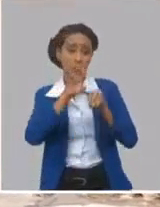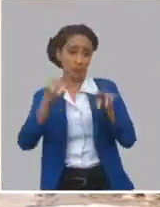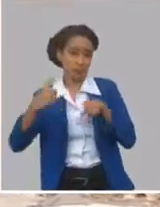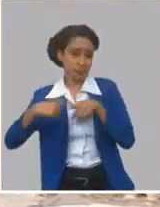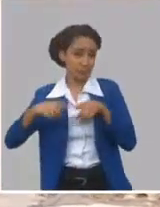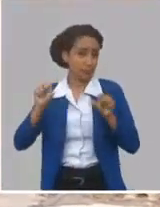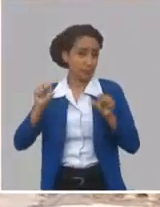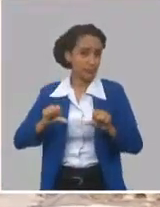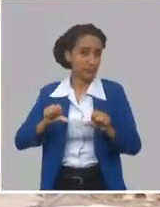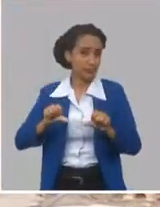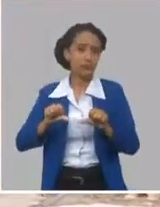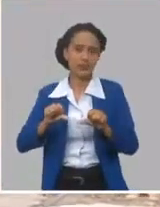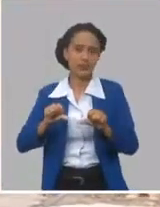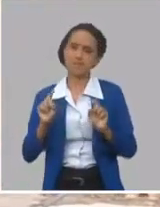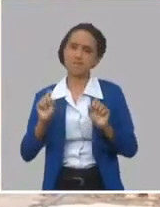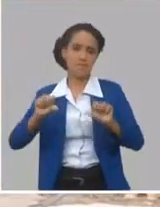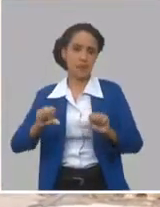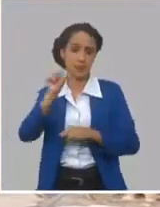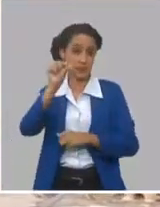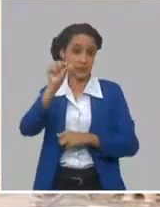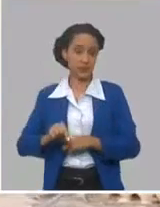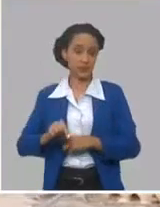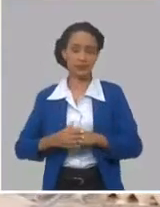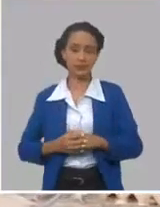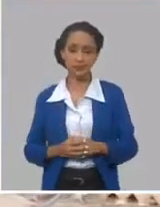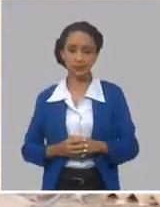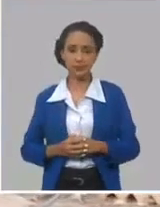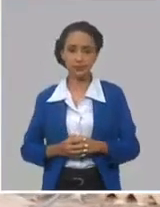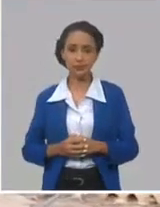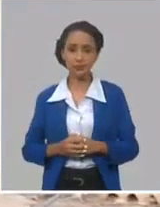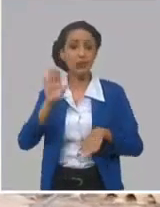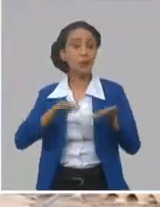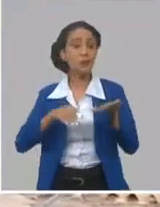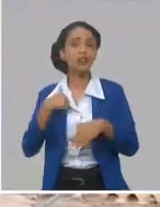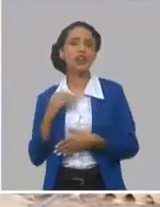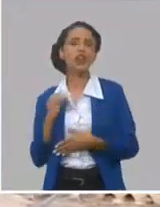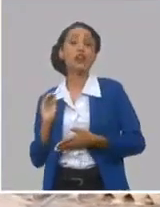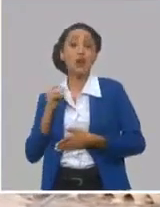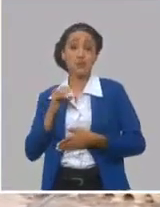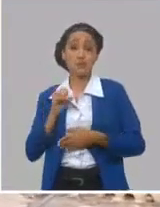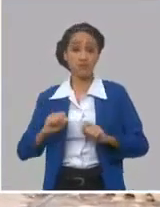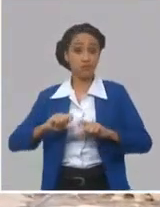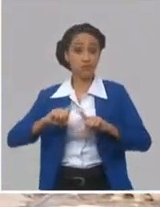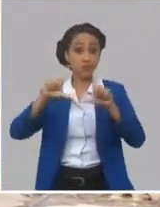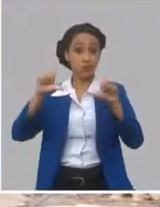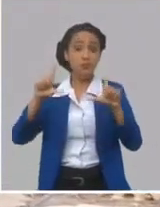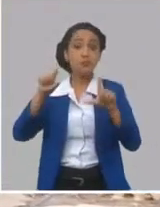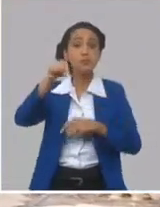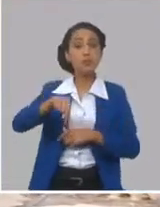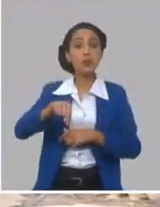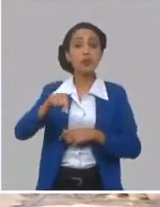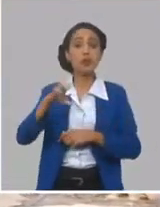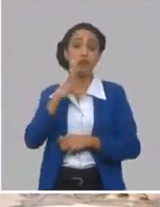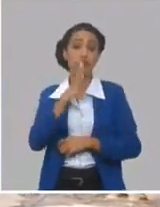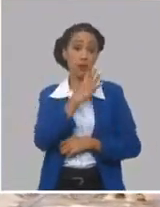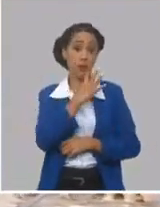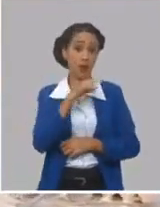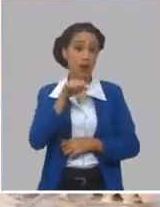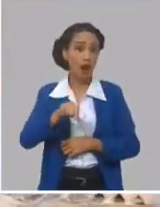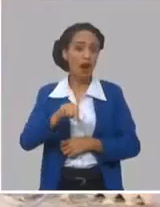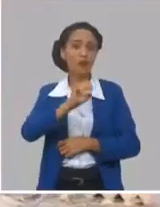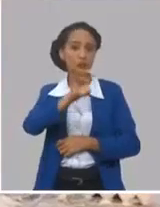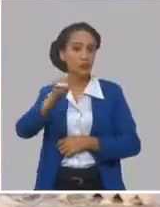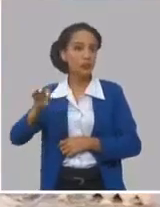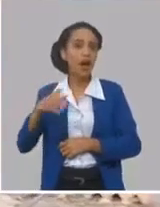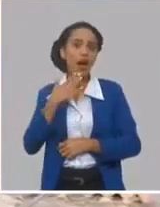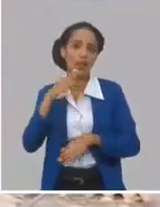en las redes sociales. Porque según lo que ella plantea en las redes sociales, asimismo también hay personas que se